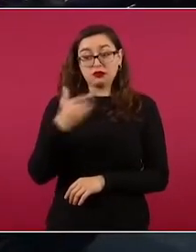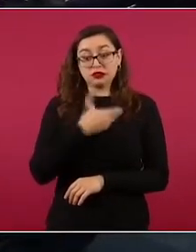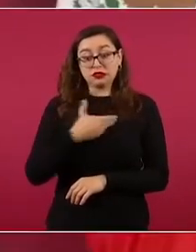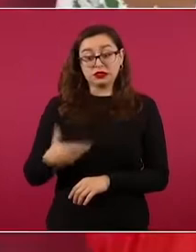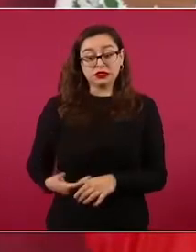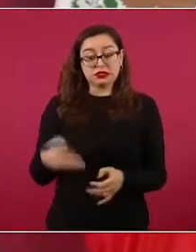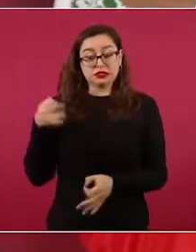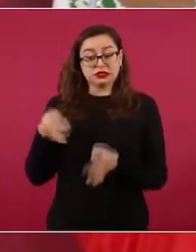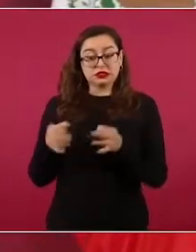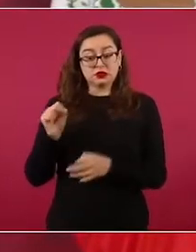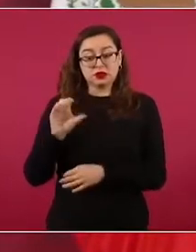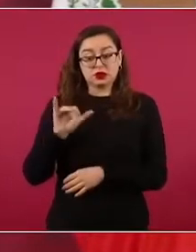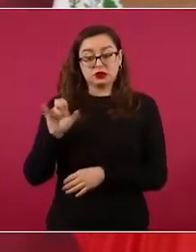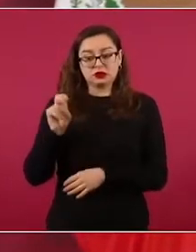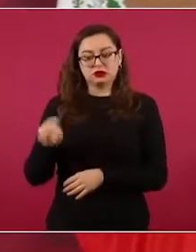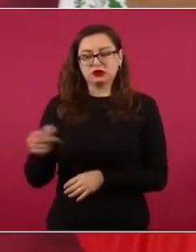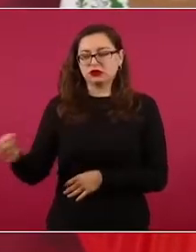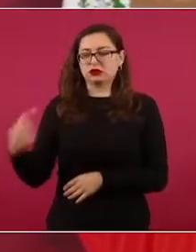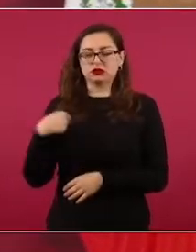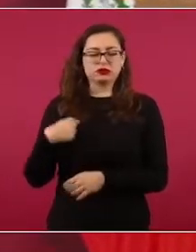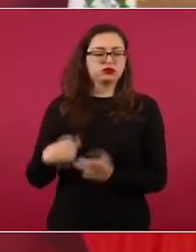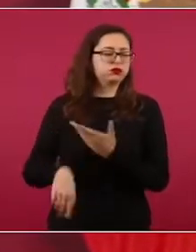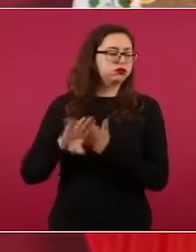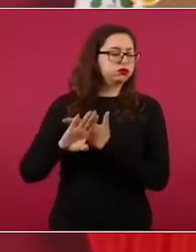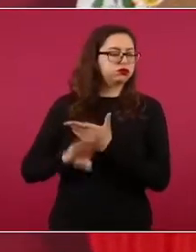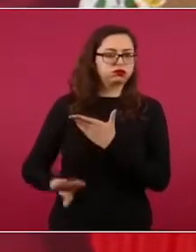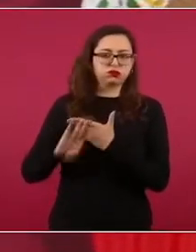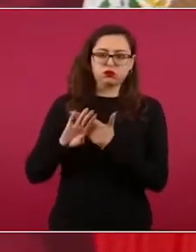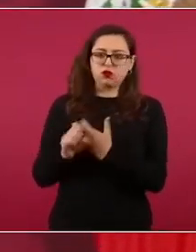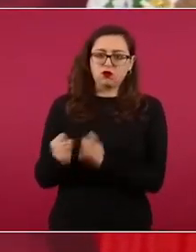que recibió órdenes de Fox